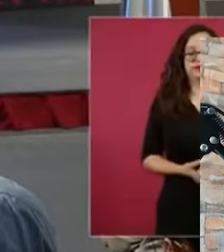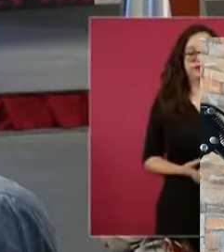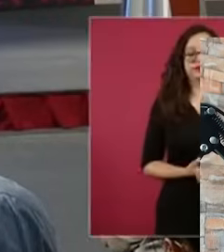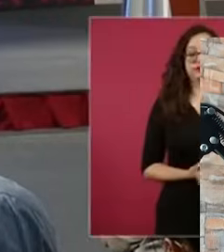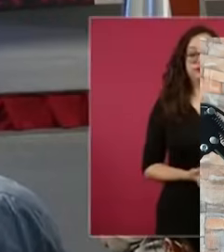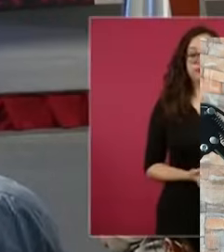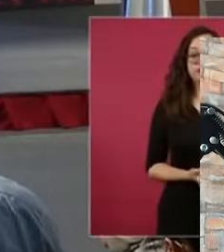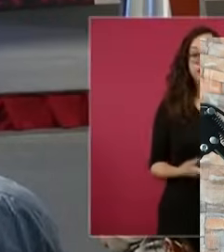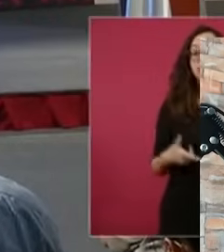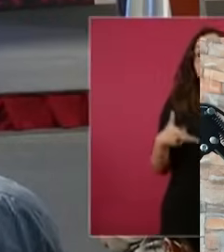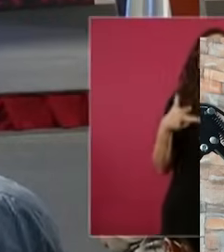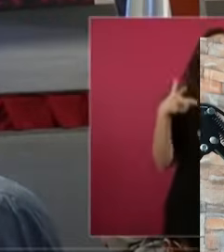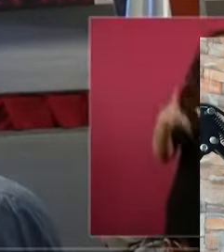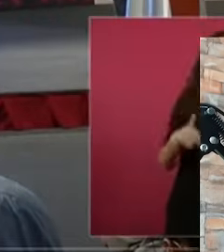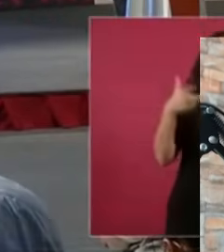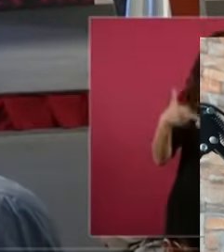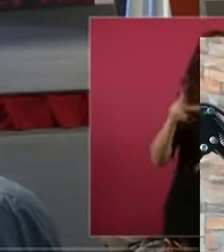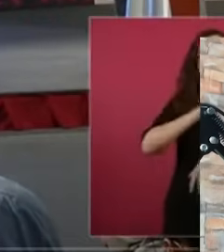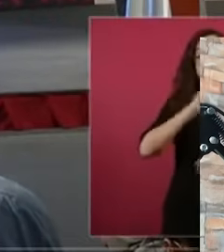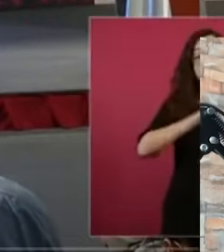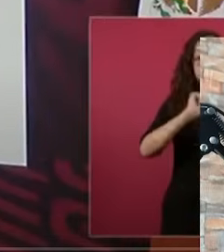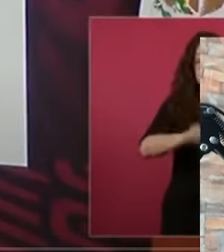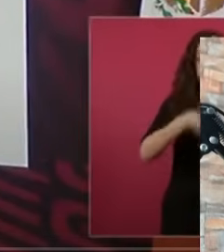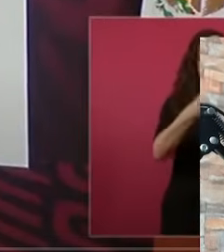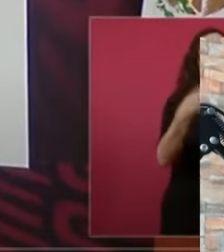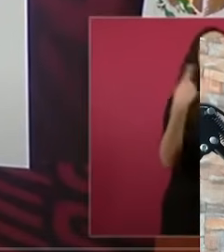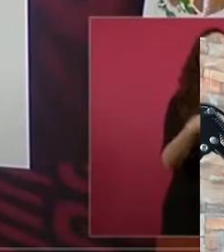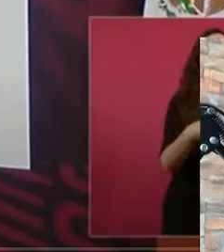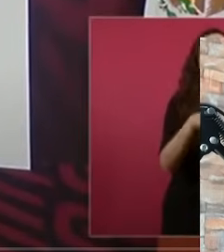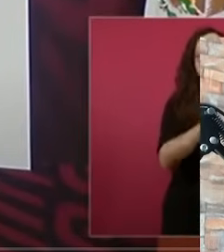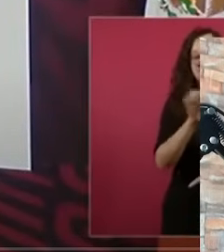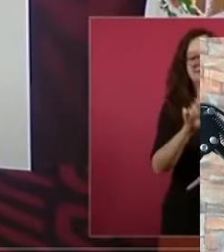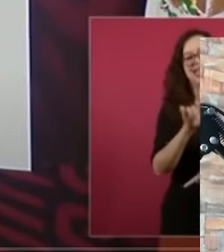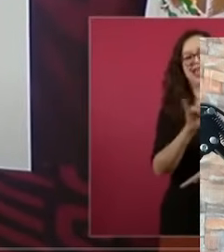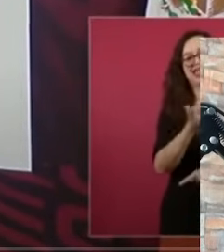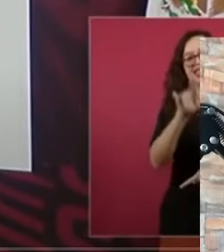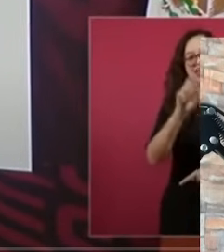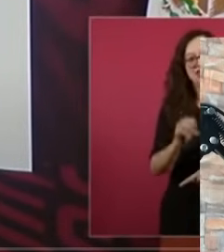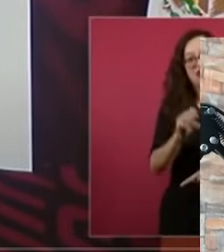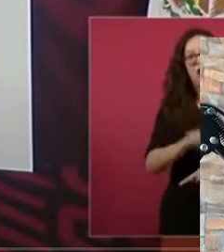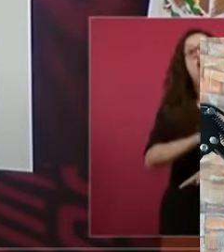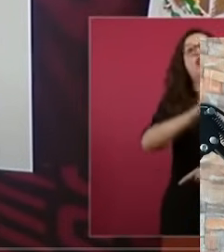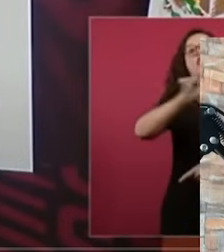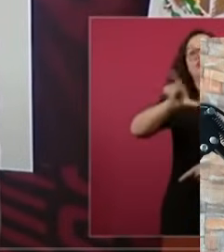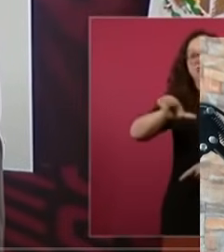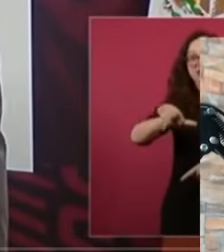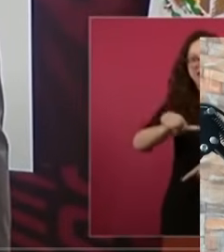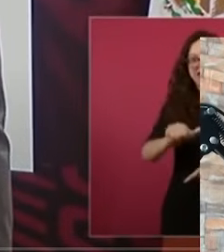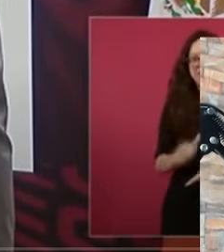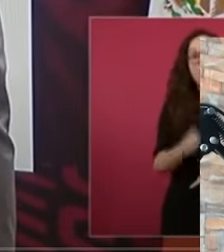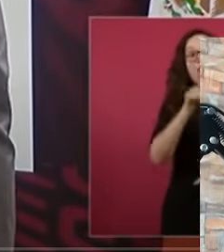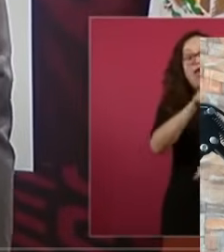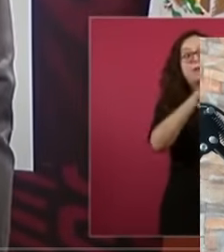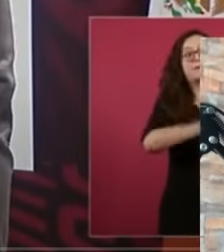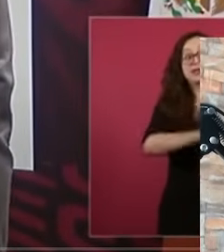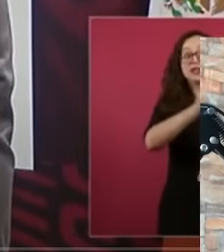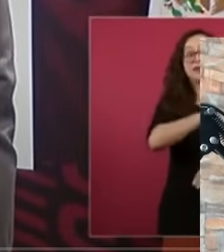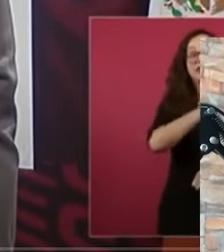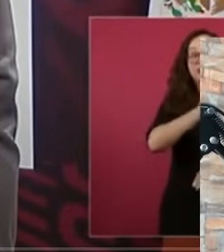fue a trabajar con una empresa ferrocarrilera que se quedó con los trenes de